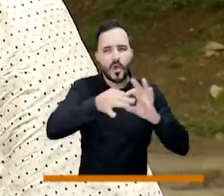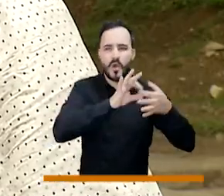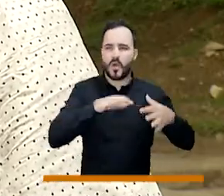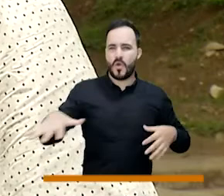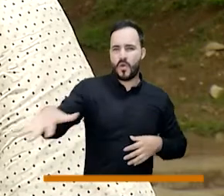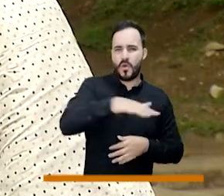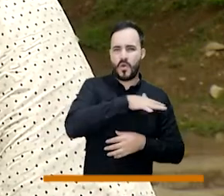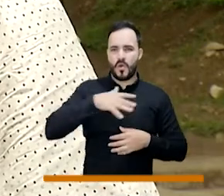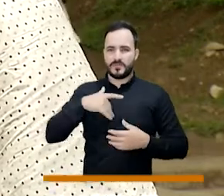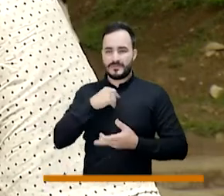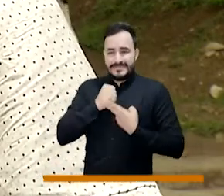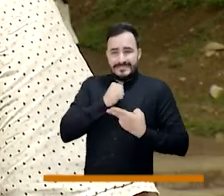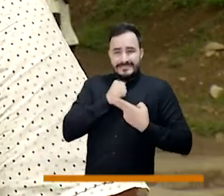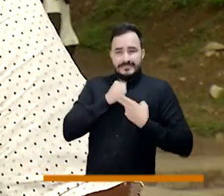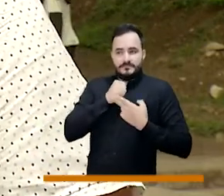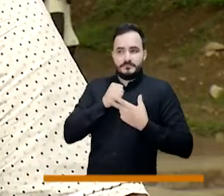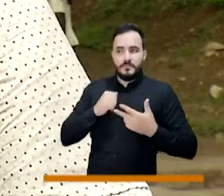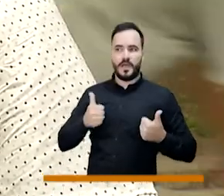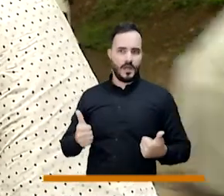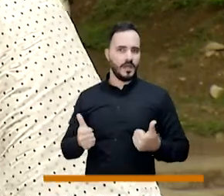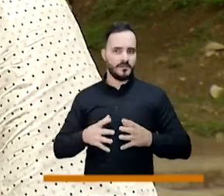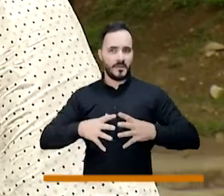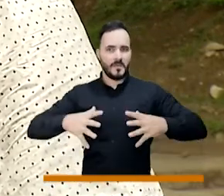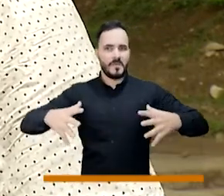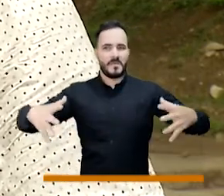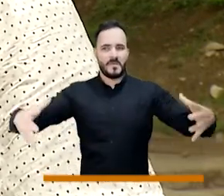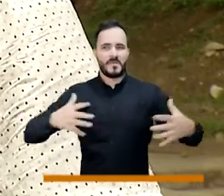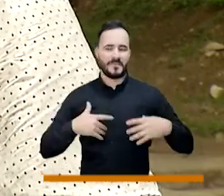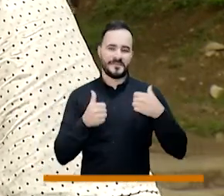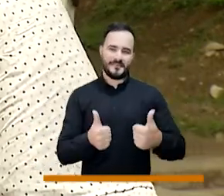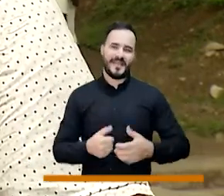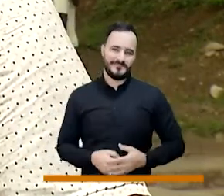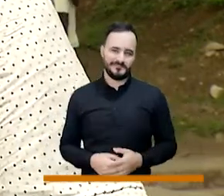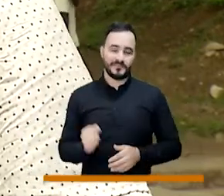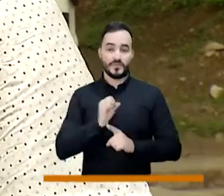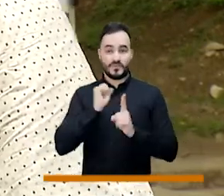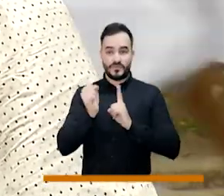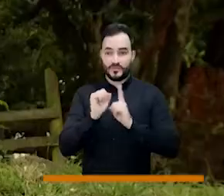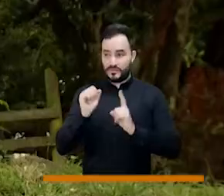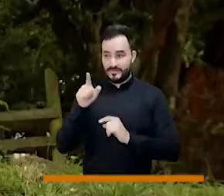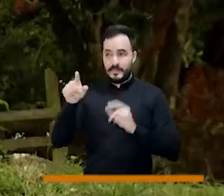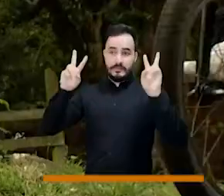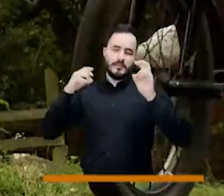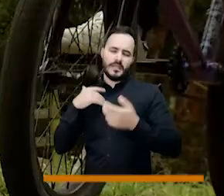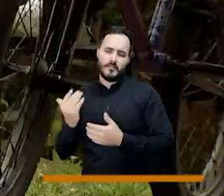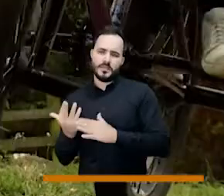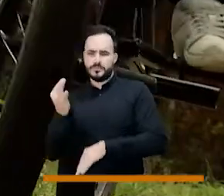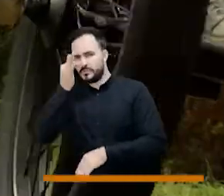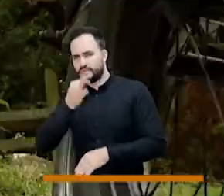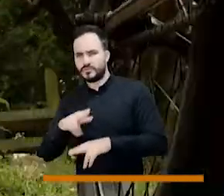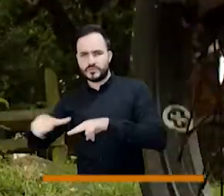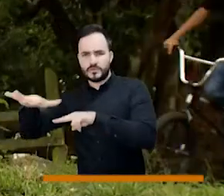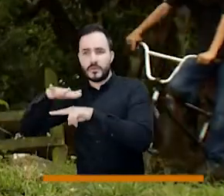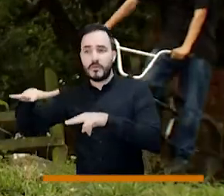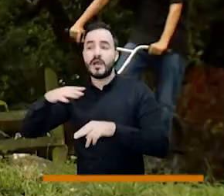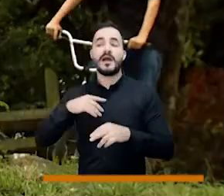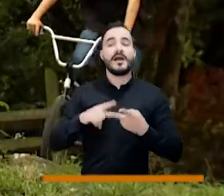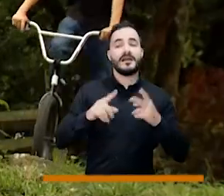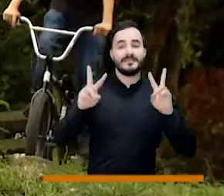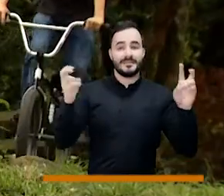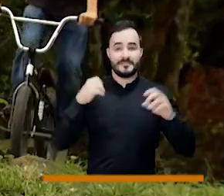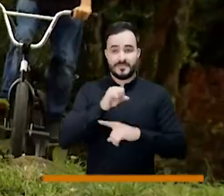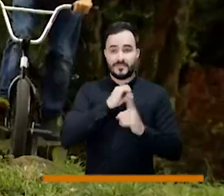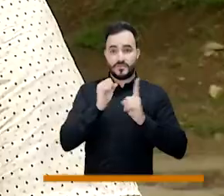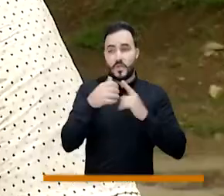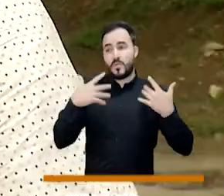hacer reducciones, y al final todo esto va sumando. Y de una manera social, nosotros poder vincular también lo que para nosotros